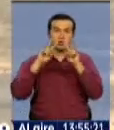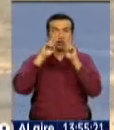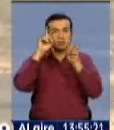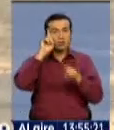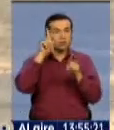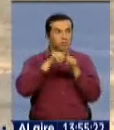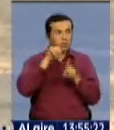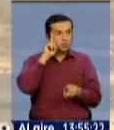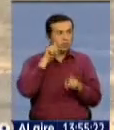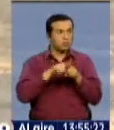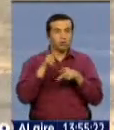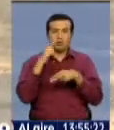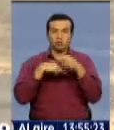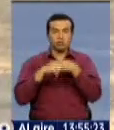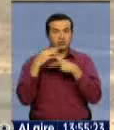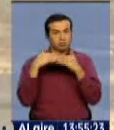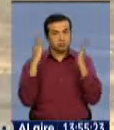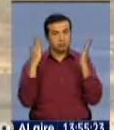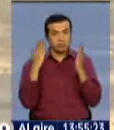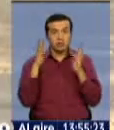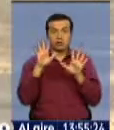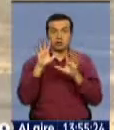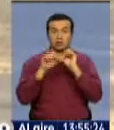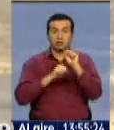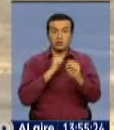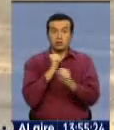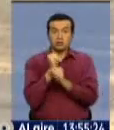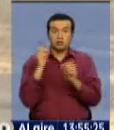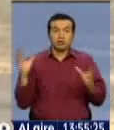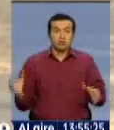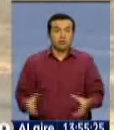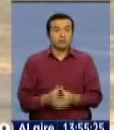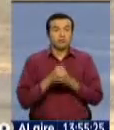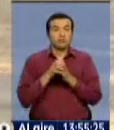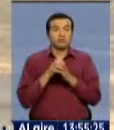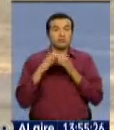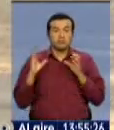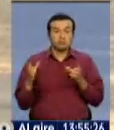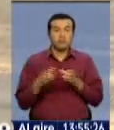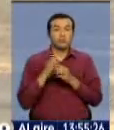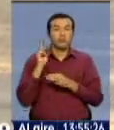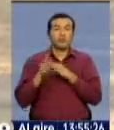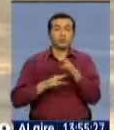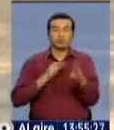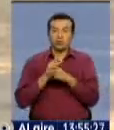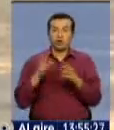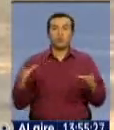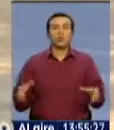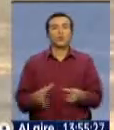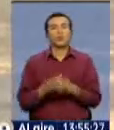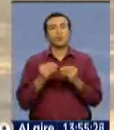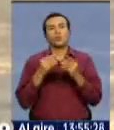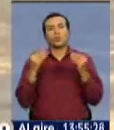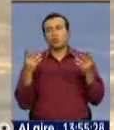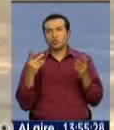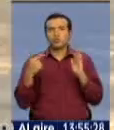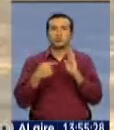de apertura comercial, porque acuérdense que los últimos 10 años estuvimos un poco aislados del mundo, pusimos muchos